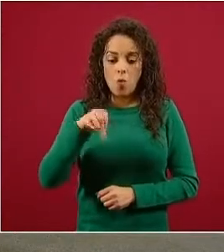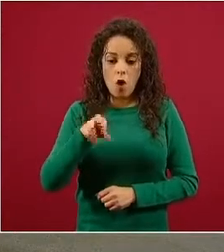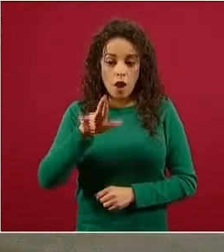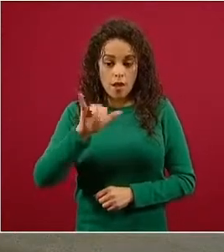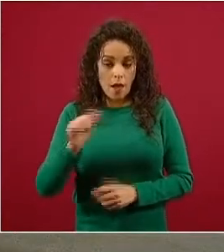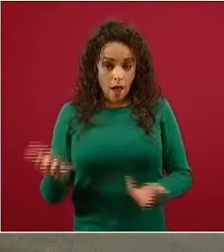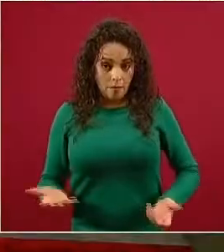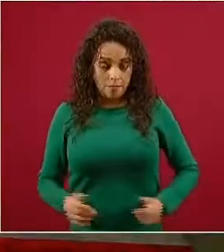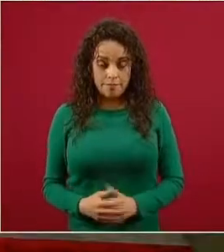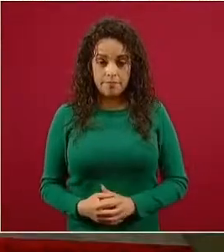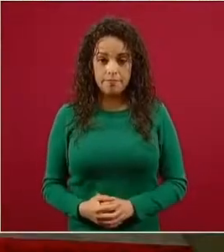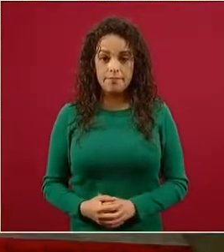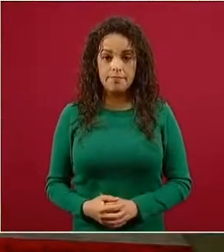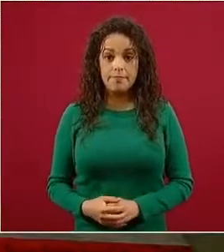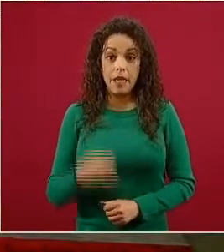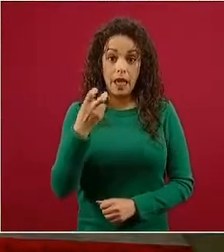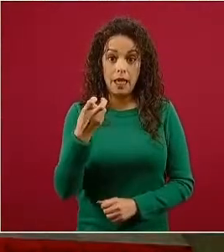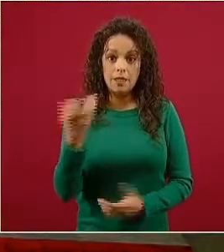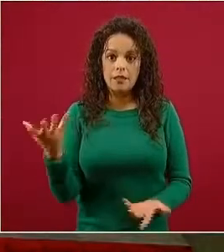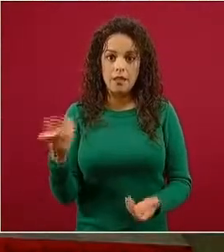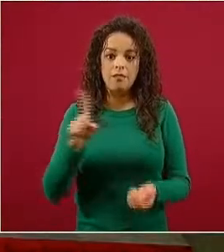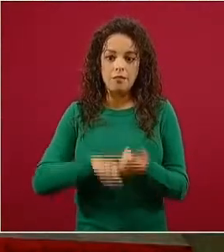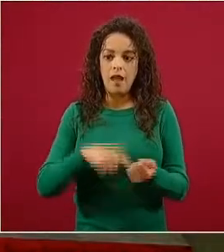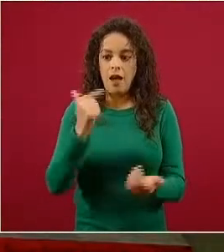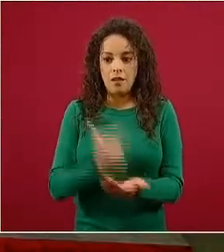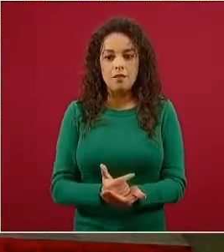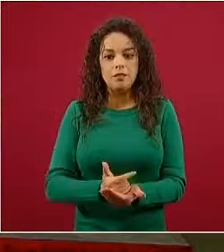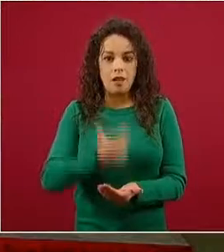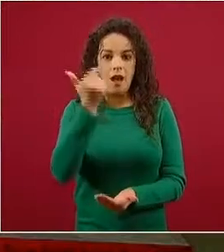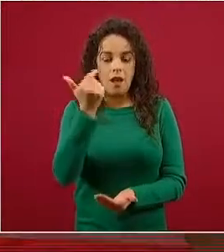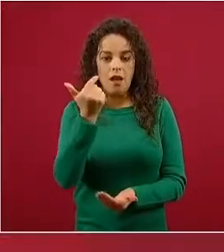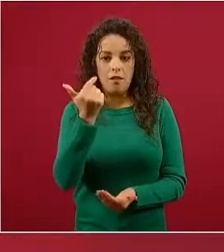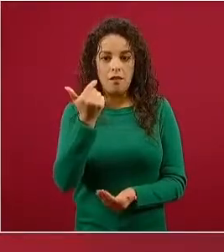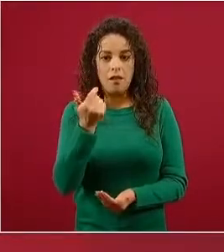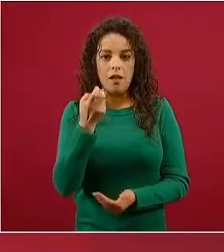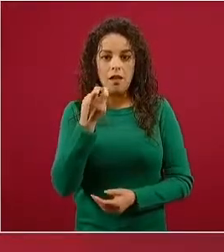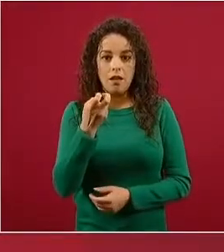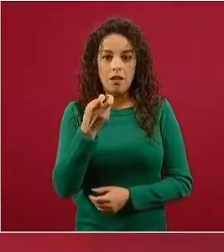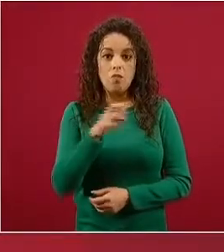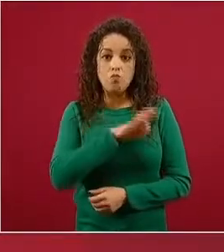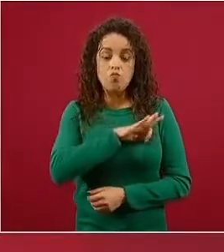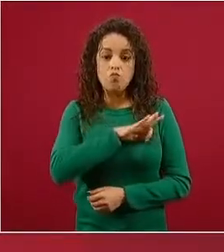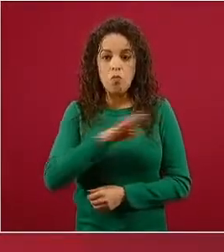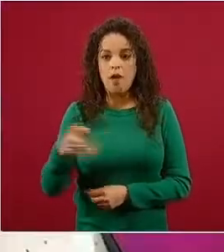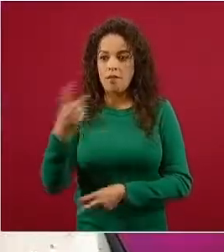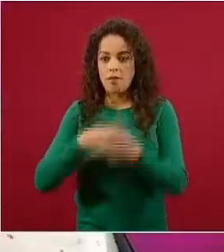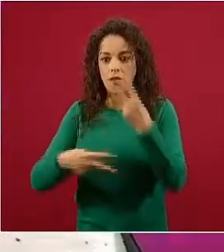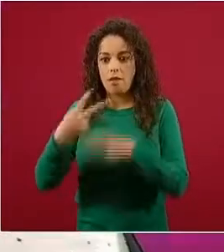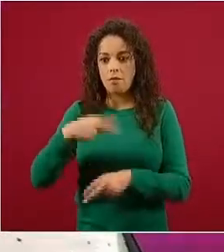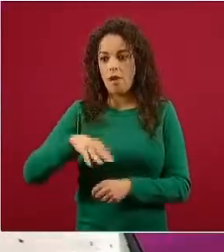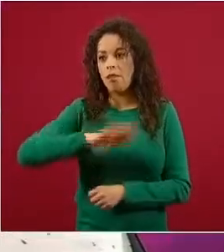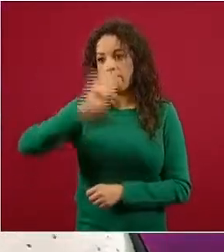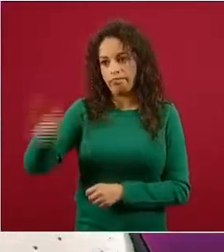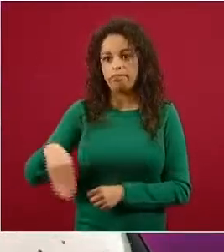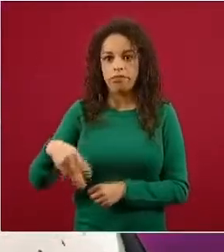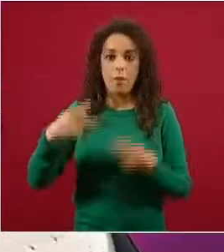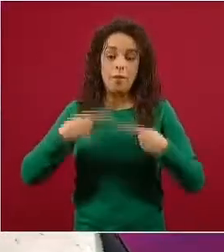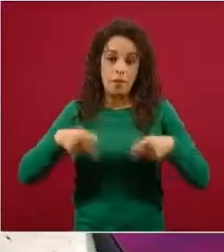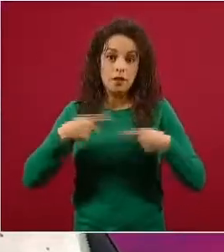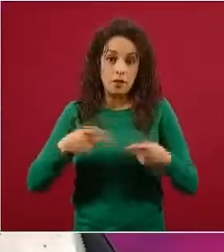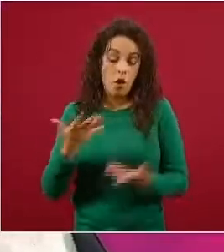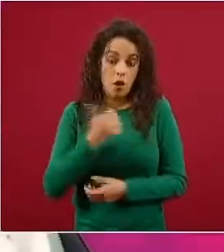pregunta sobre influenza y el exceso de mortalidad que causa, el exceso de carga de enfermedad que